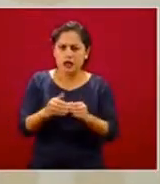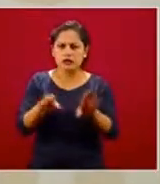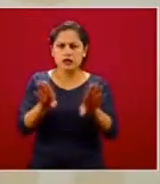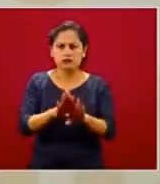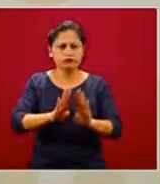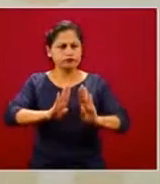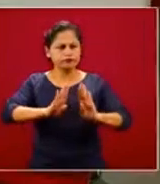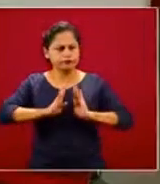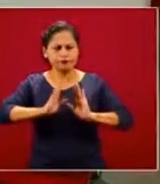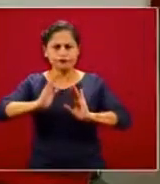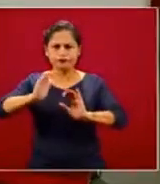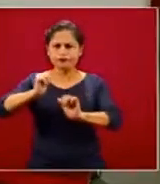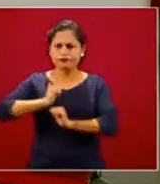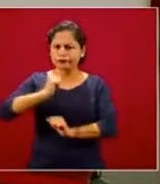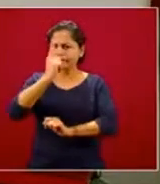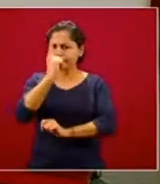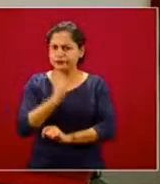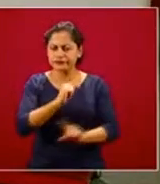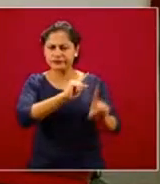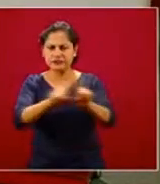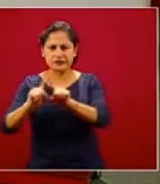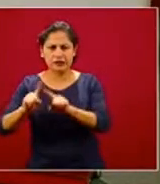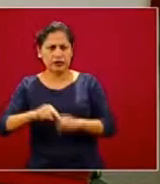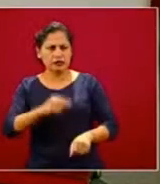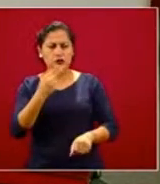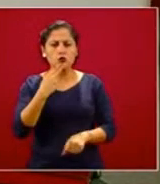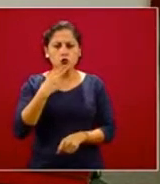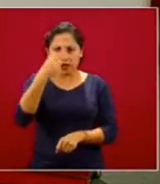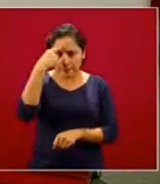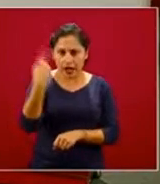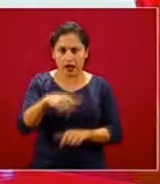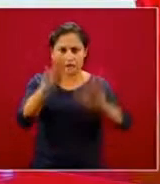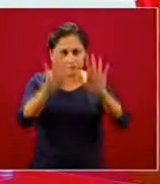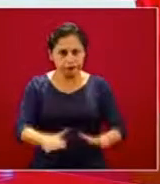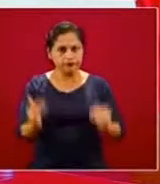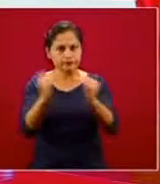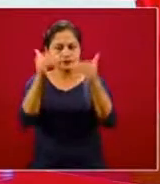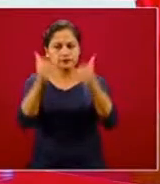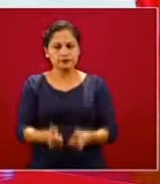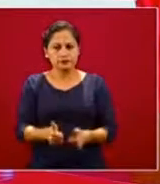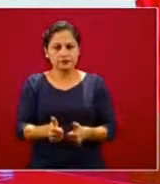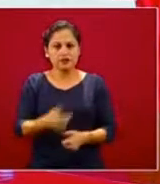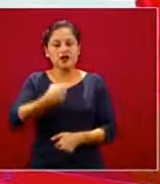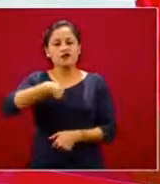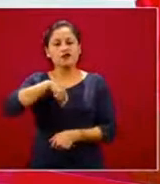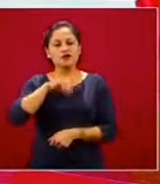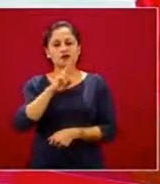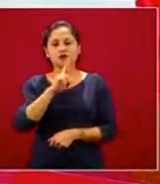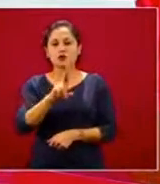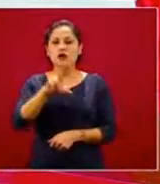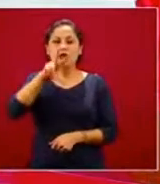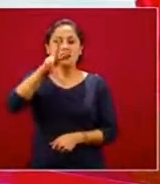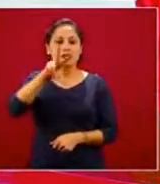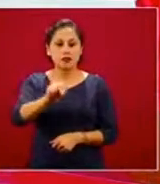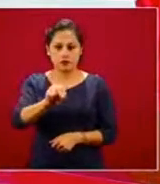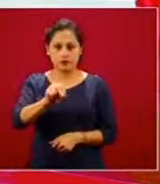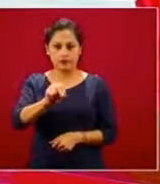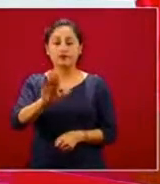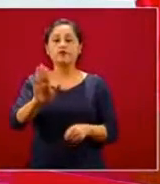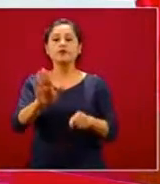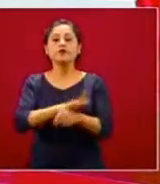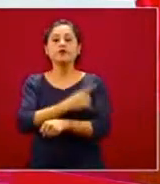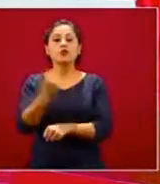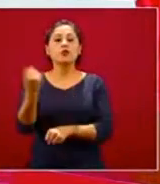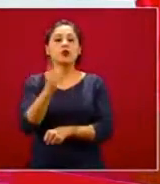use respuesta consistentemente ha sido no, public forces to do no. that? My answer is Porque si no. uno militariza Because